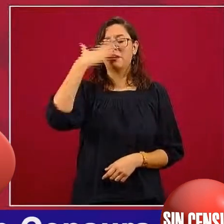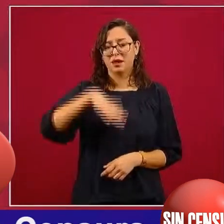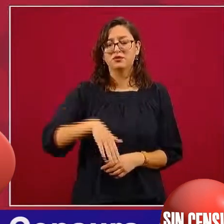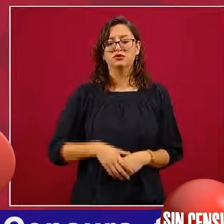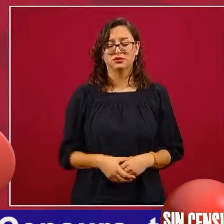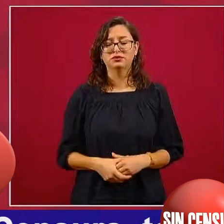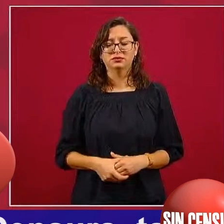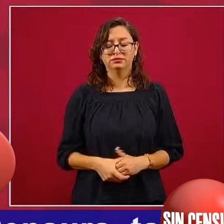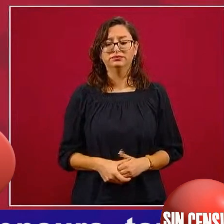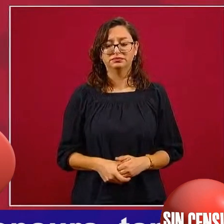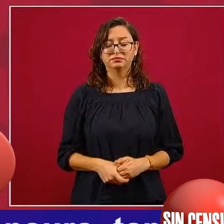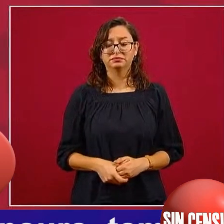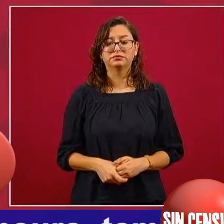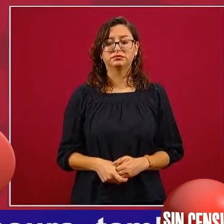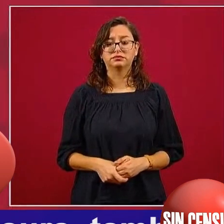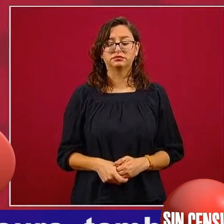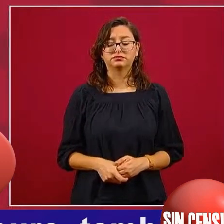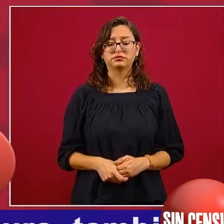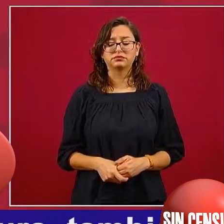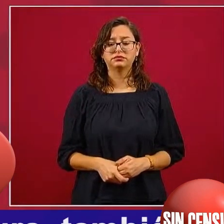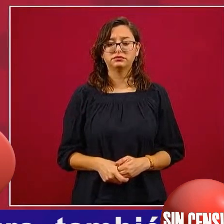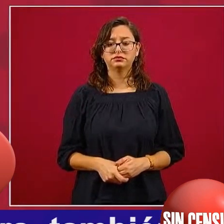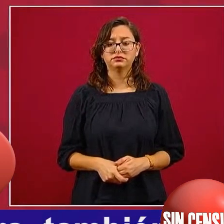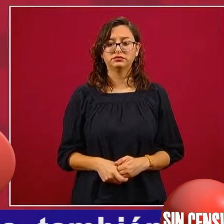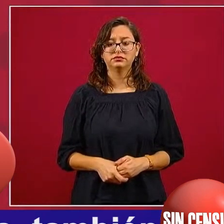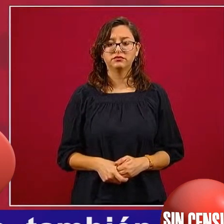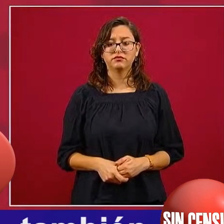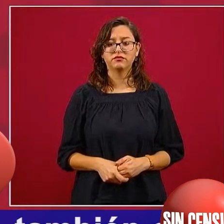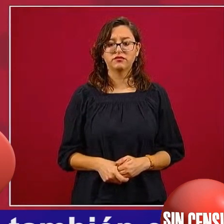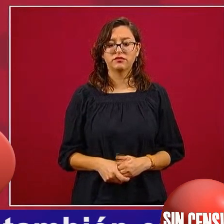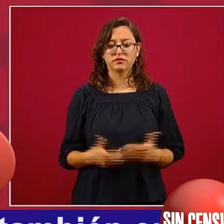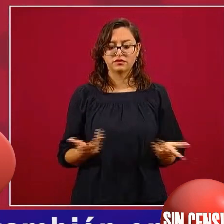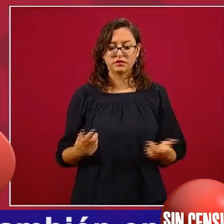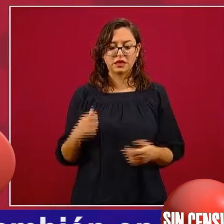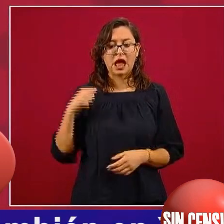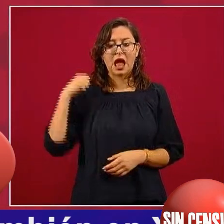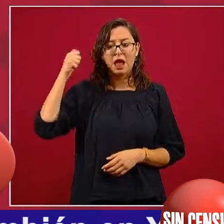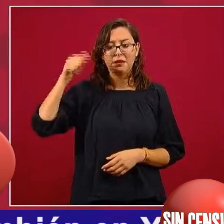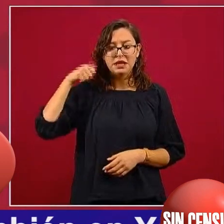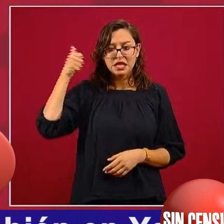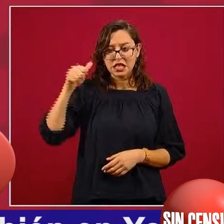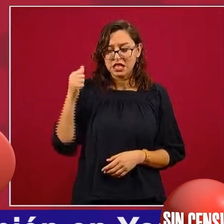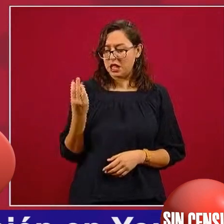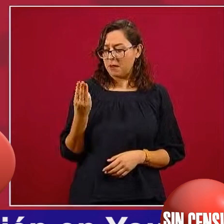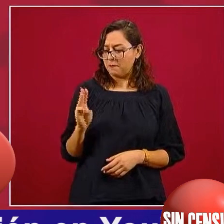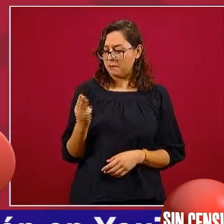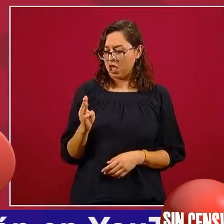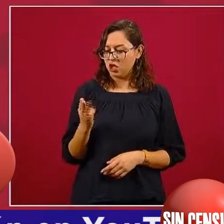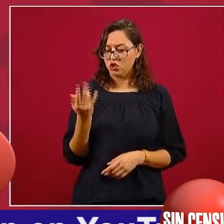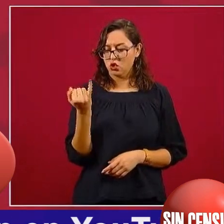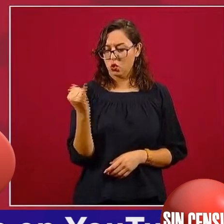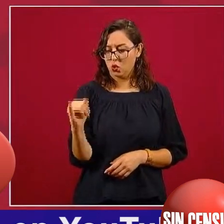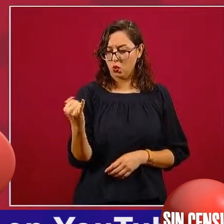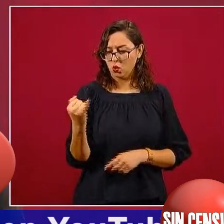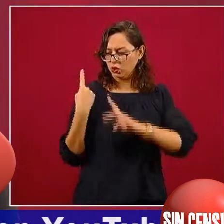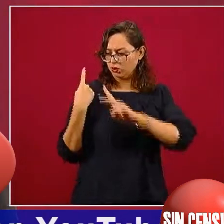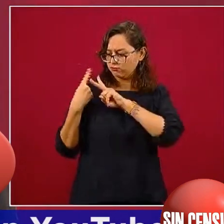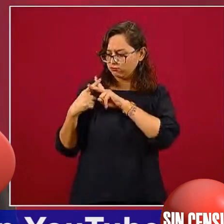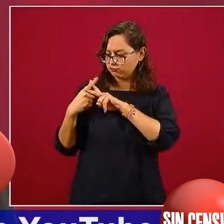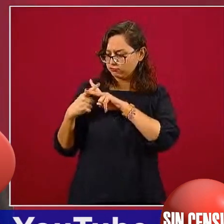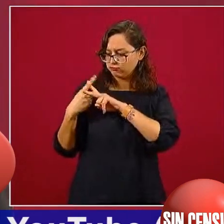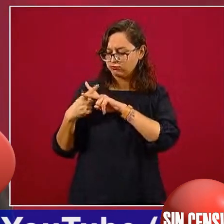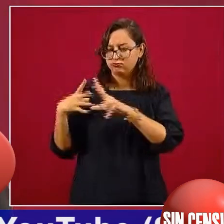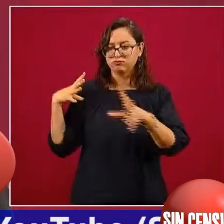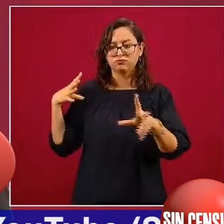porque se está midiendo abril, mayo y junio, que son los